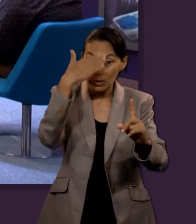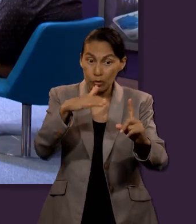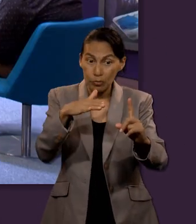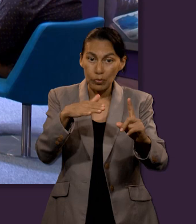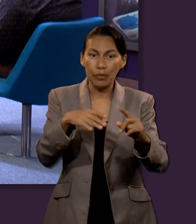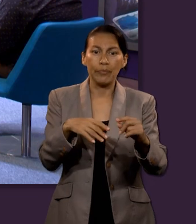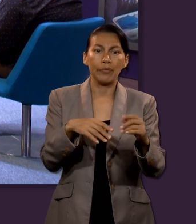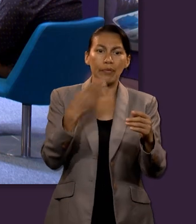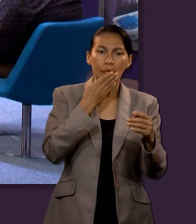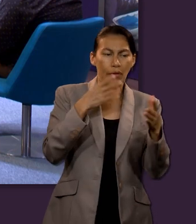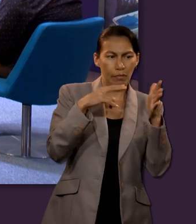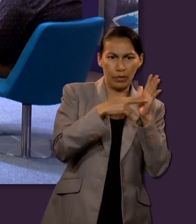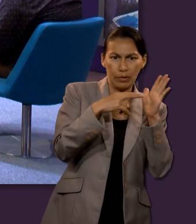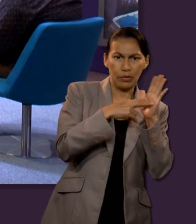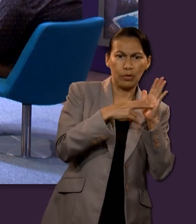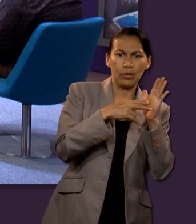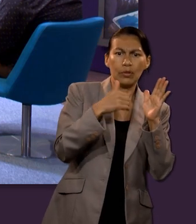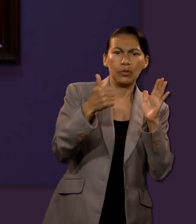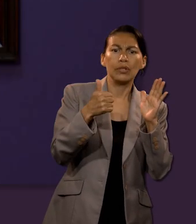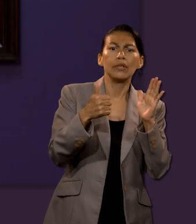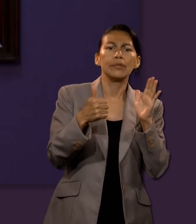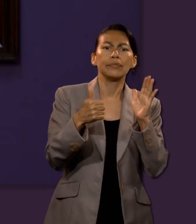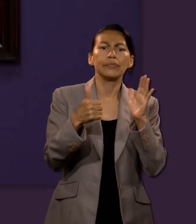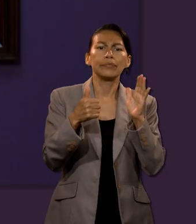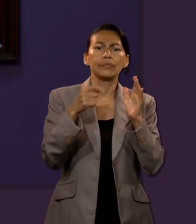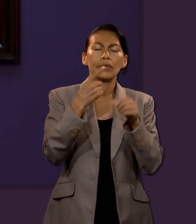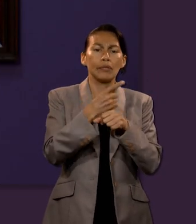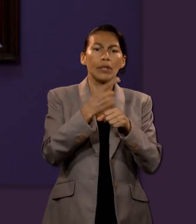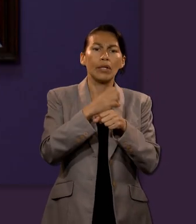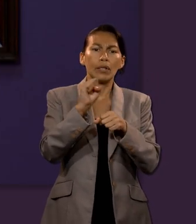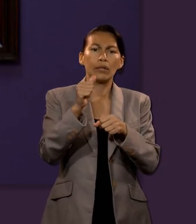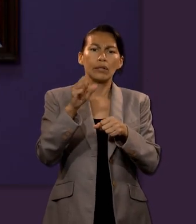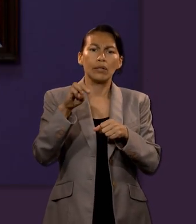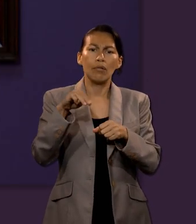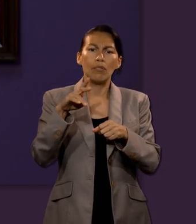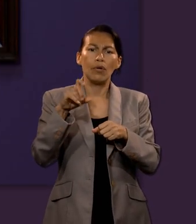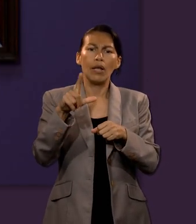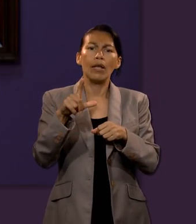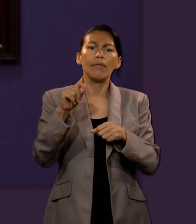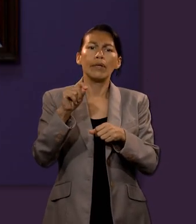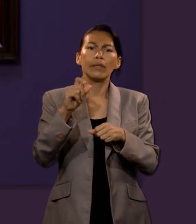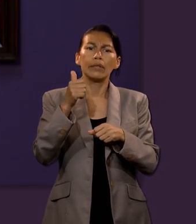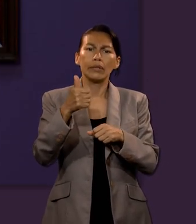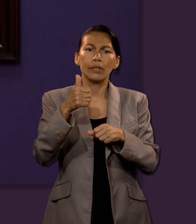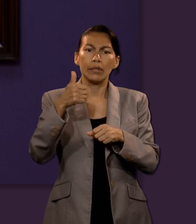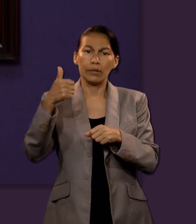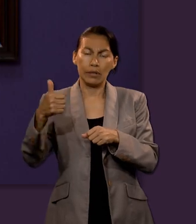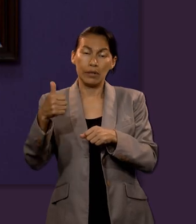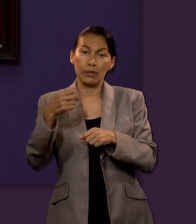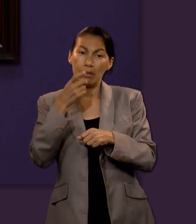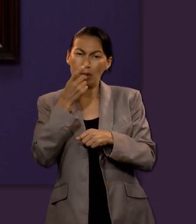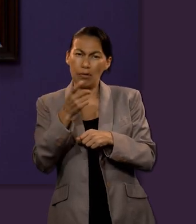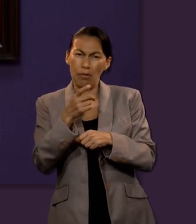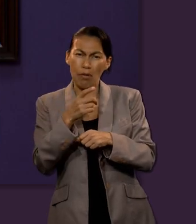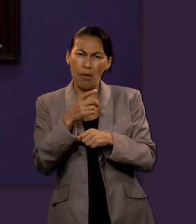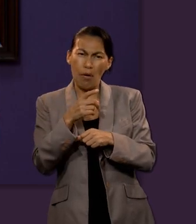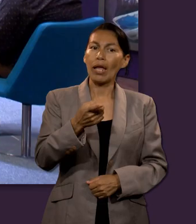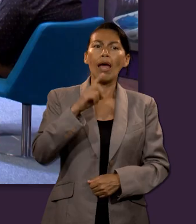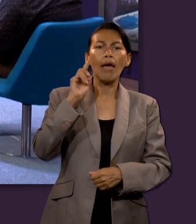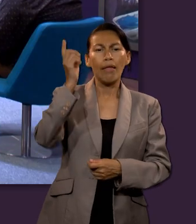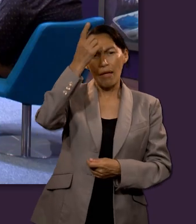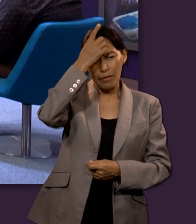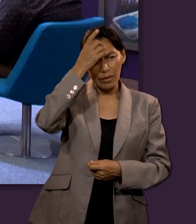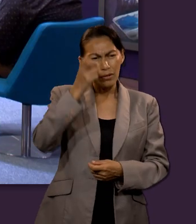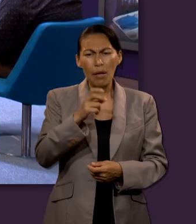bueno voy a acercarme para ello tomar su vida pero david se enteró de eso entonces en el versículo 6 dice david